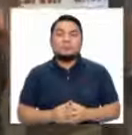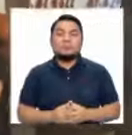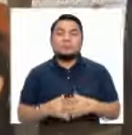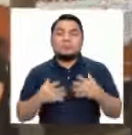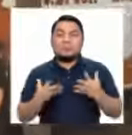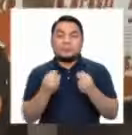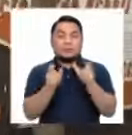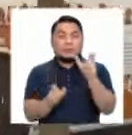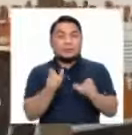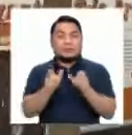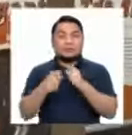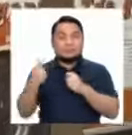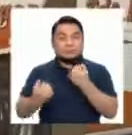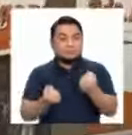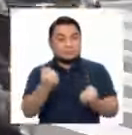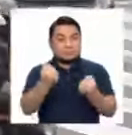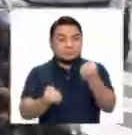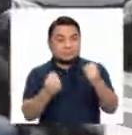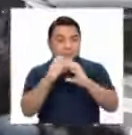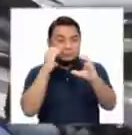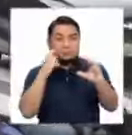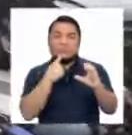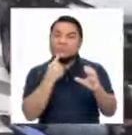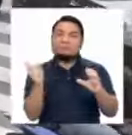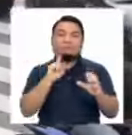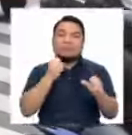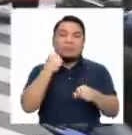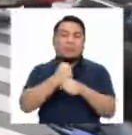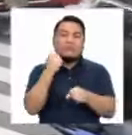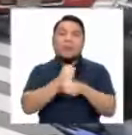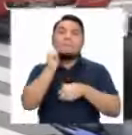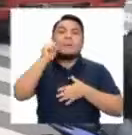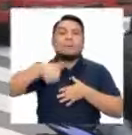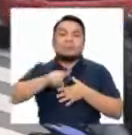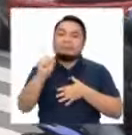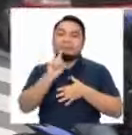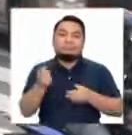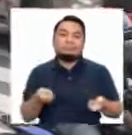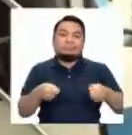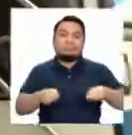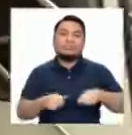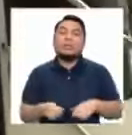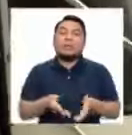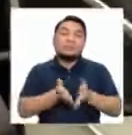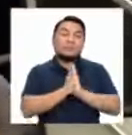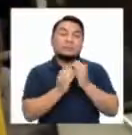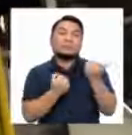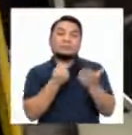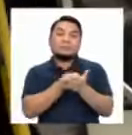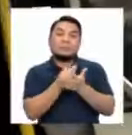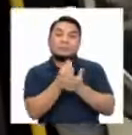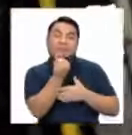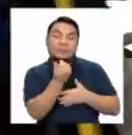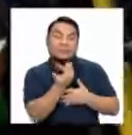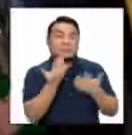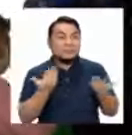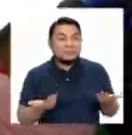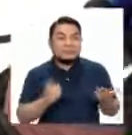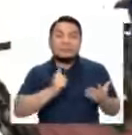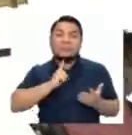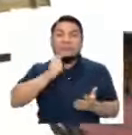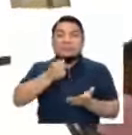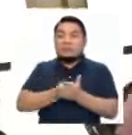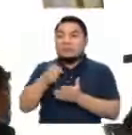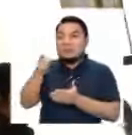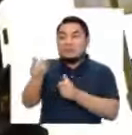Miles de transportistas anuncian que no saldrán a trabajar desde mañana. Piden subsidio al gobierno o si no, tendrían que cobrar